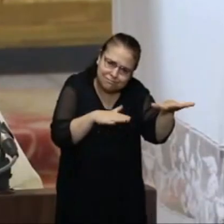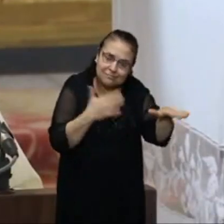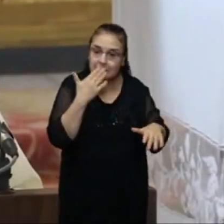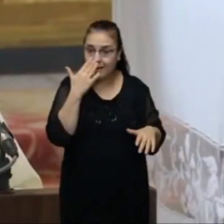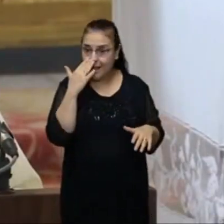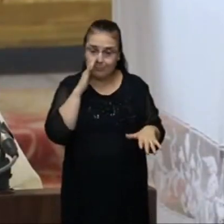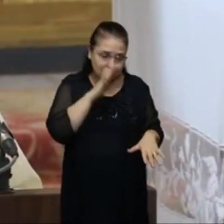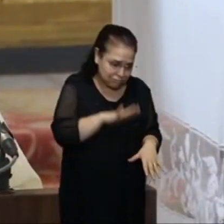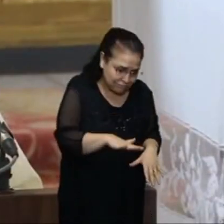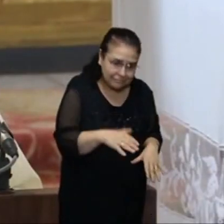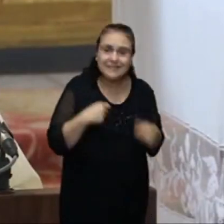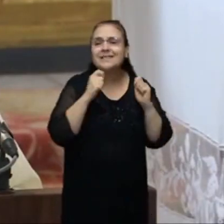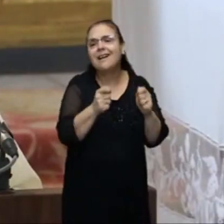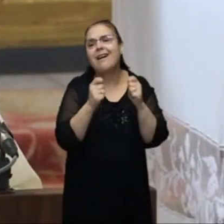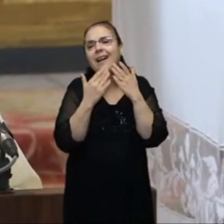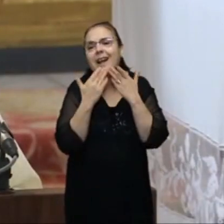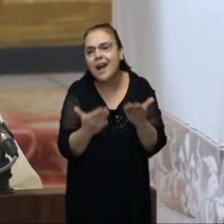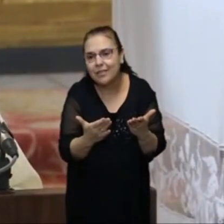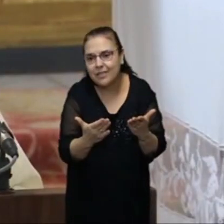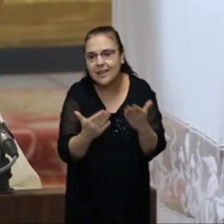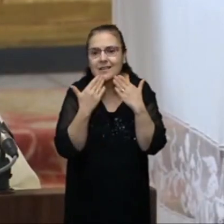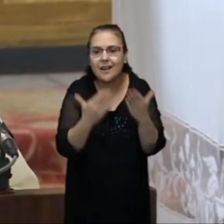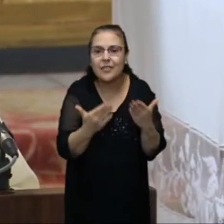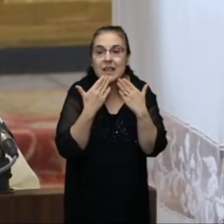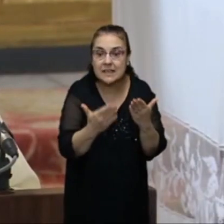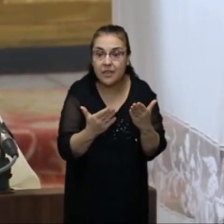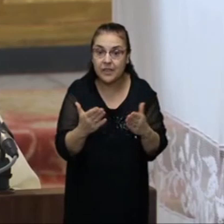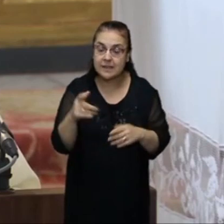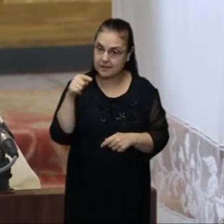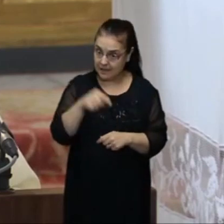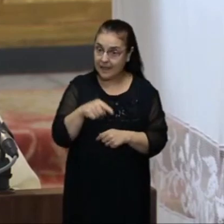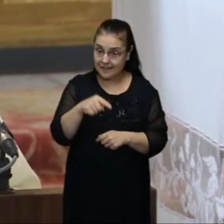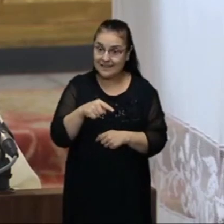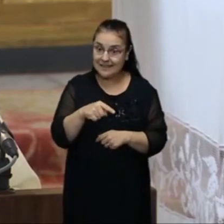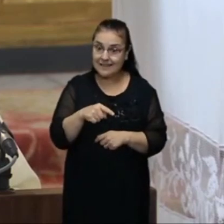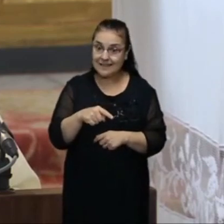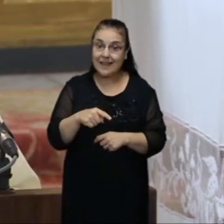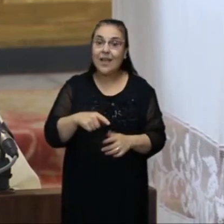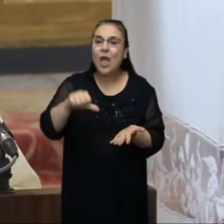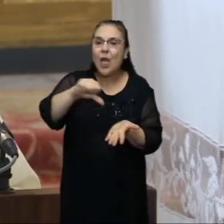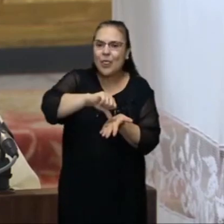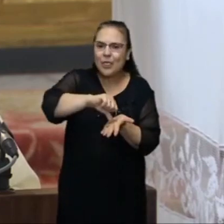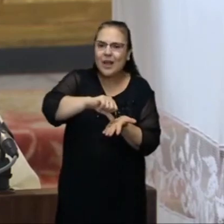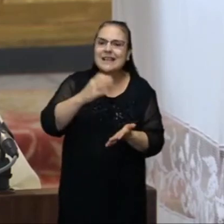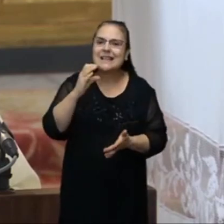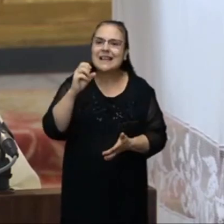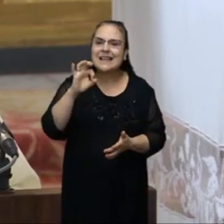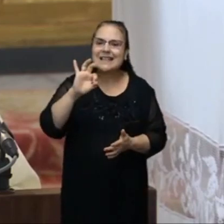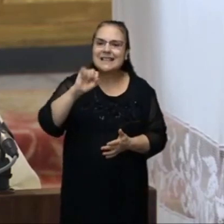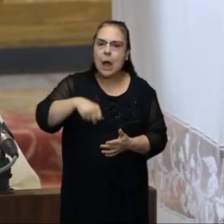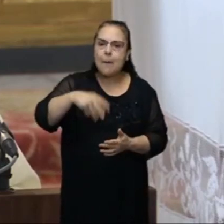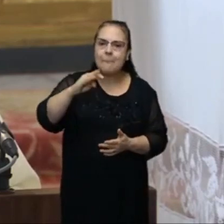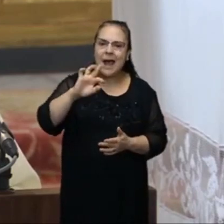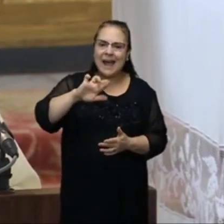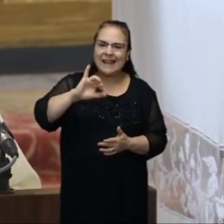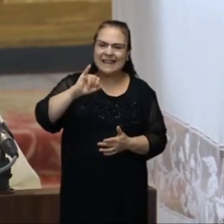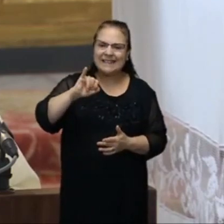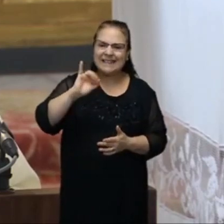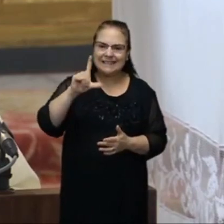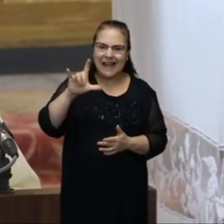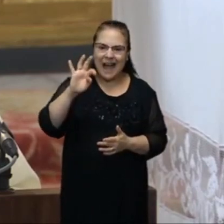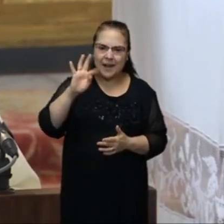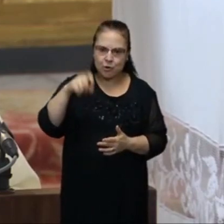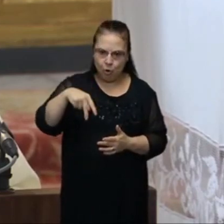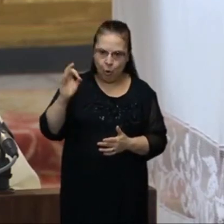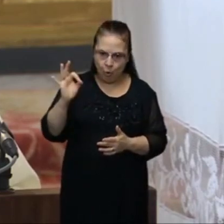tierra, dándole gracias. Este era un samaritano. Jesús tomó la palabra